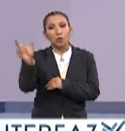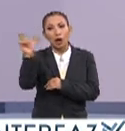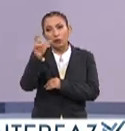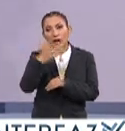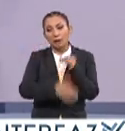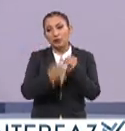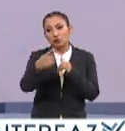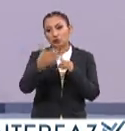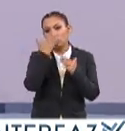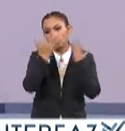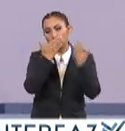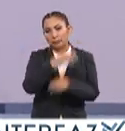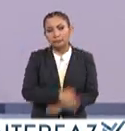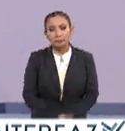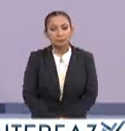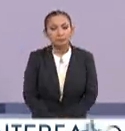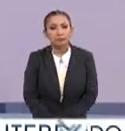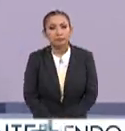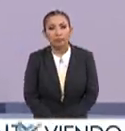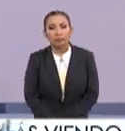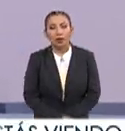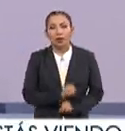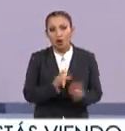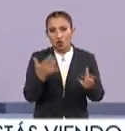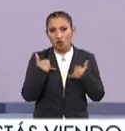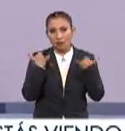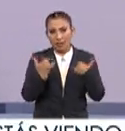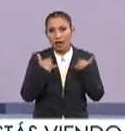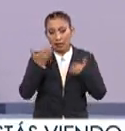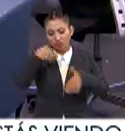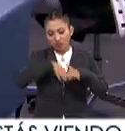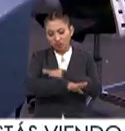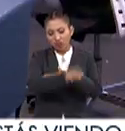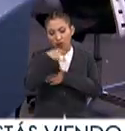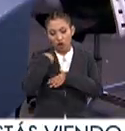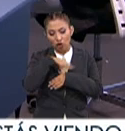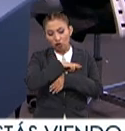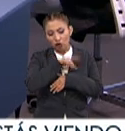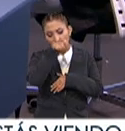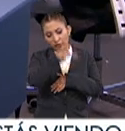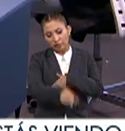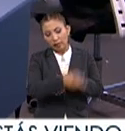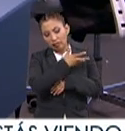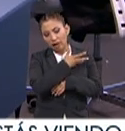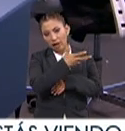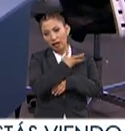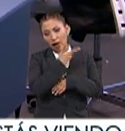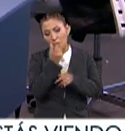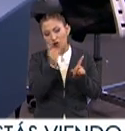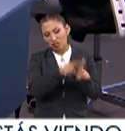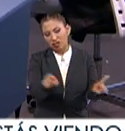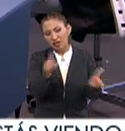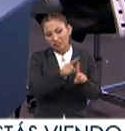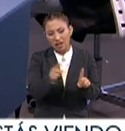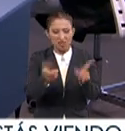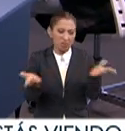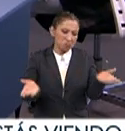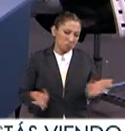cuando terminen su preparación? Claro, los jóvenes que entran con nosotros, bueno, pues tienen una variedad